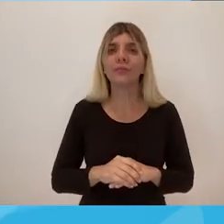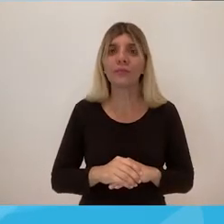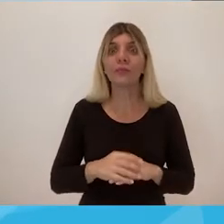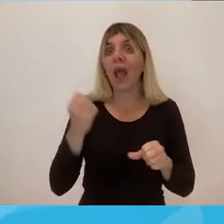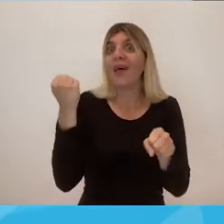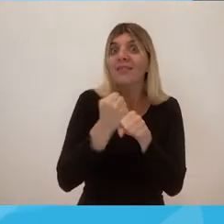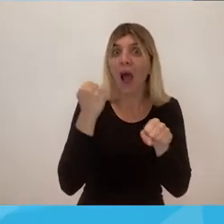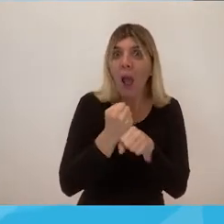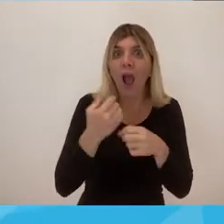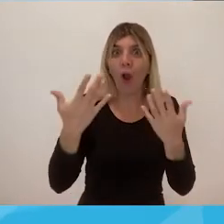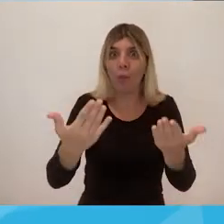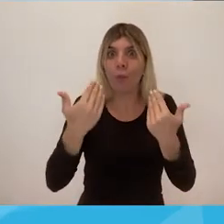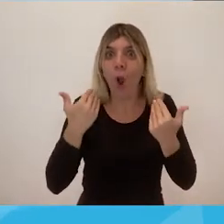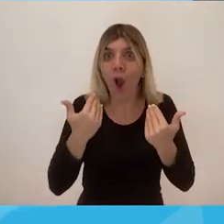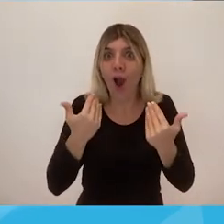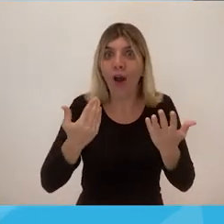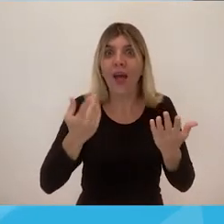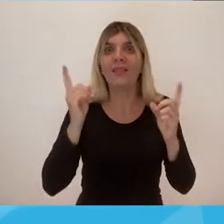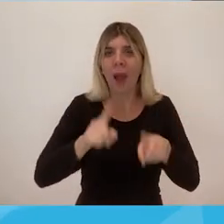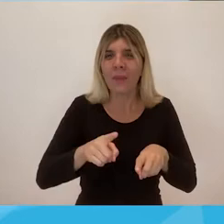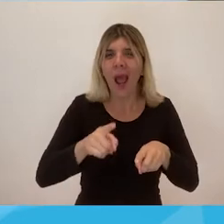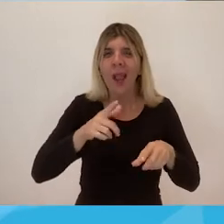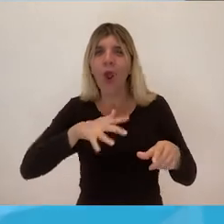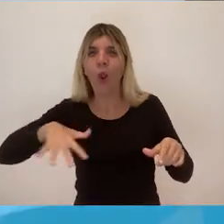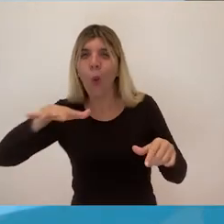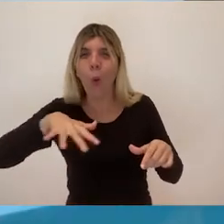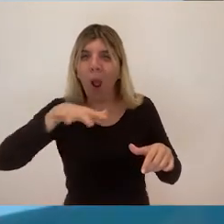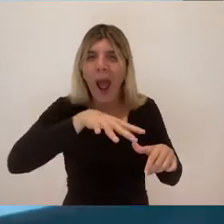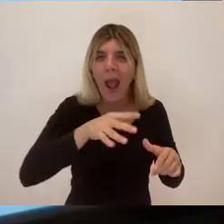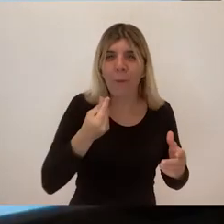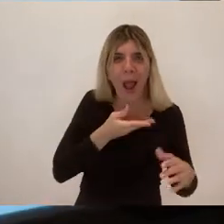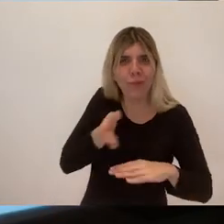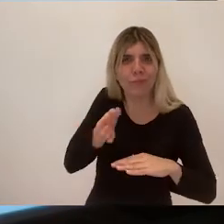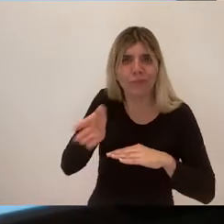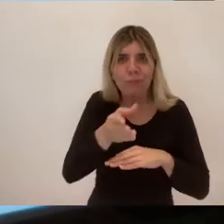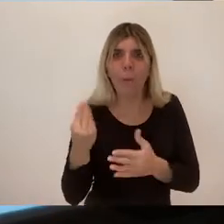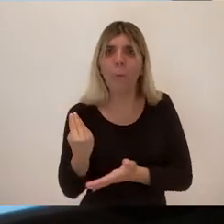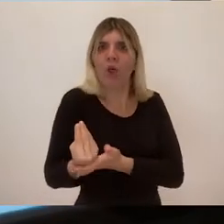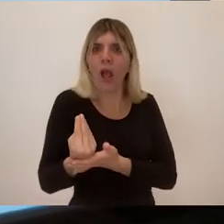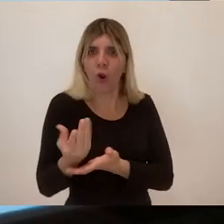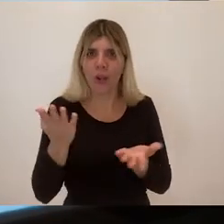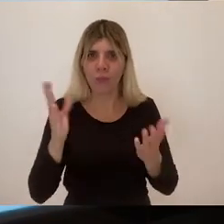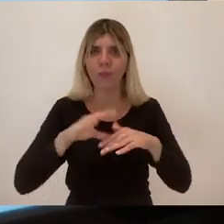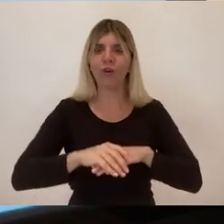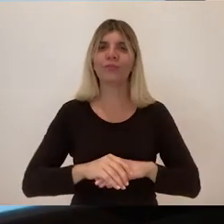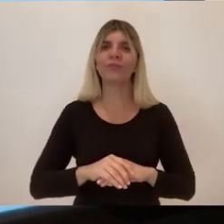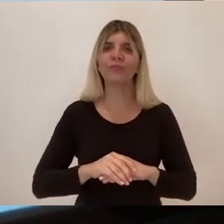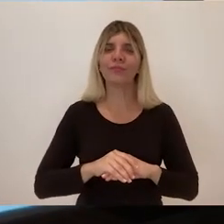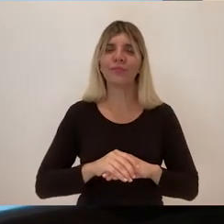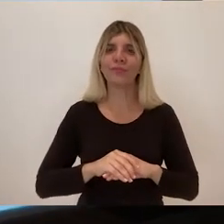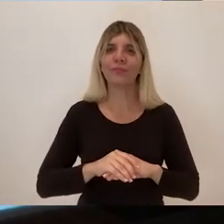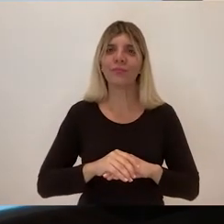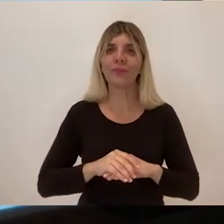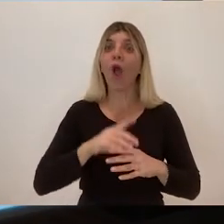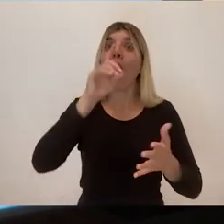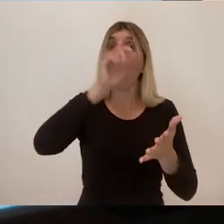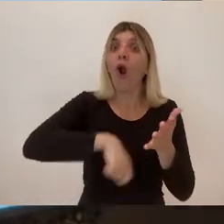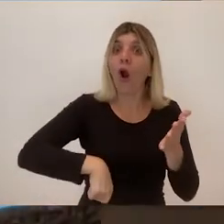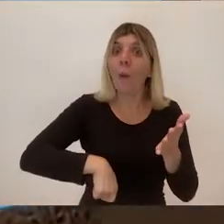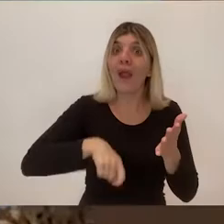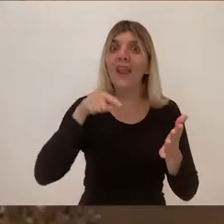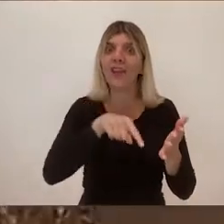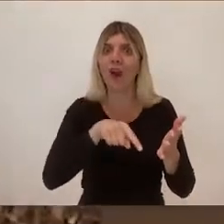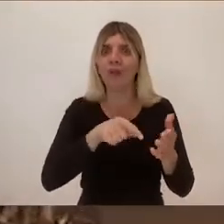de, a partir del trabajo, encontrar espacios de participación y protagonismo en la